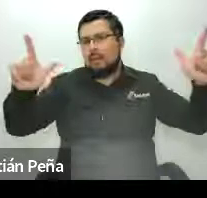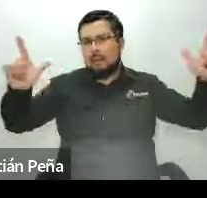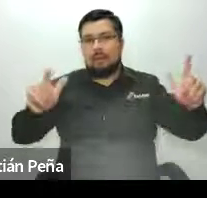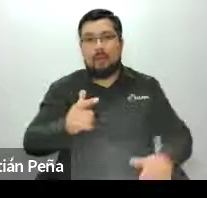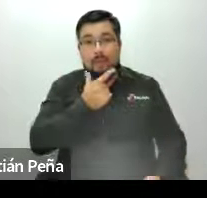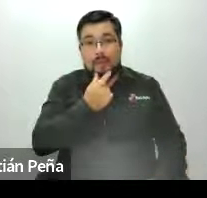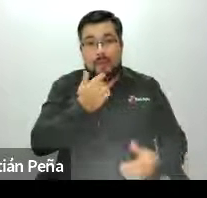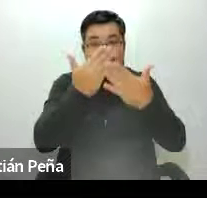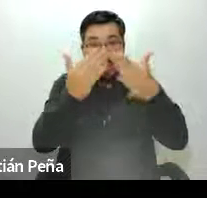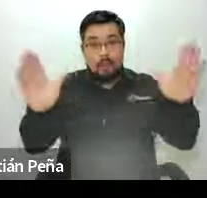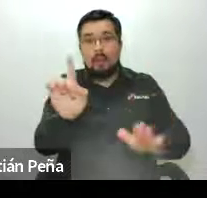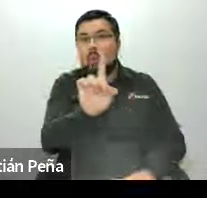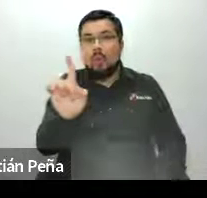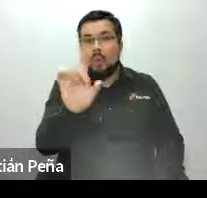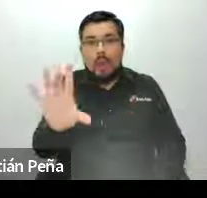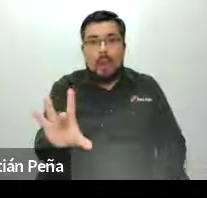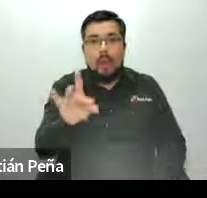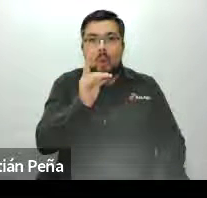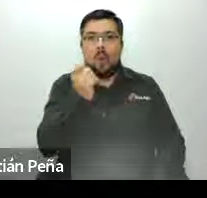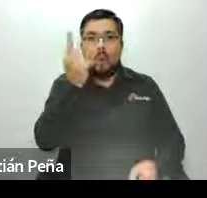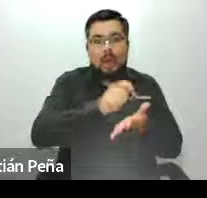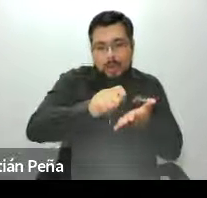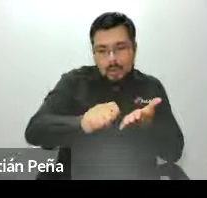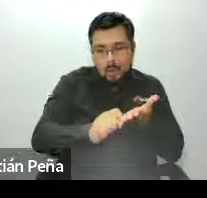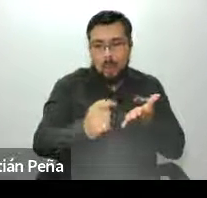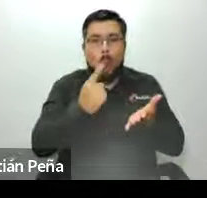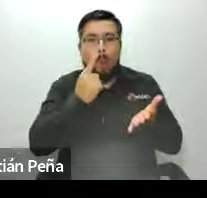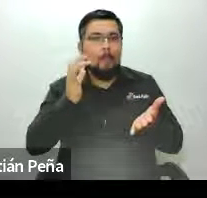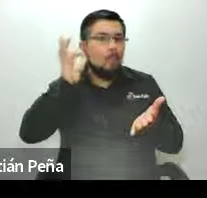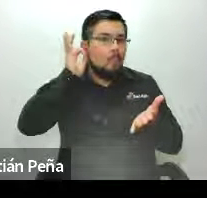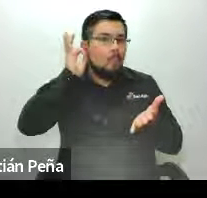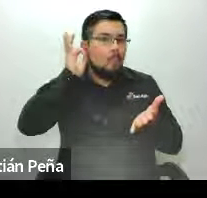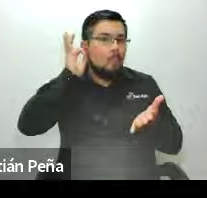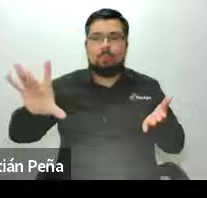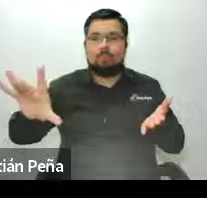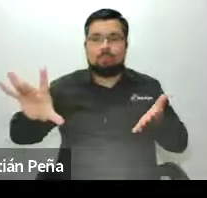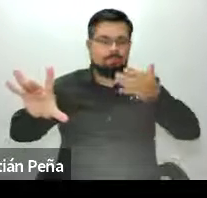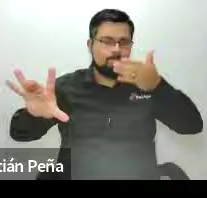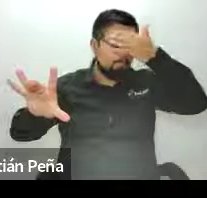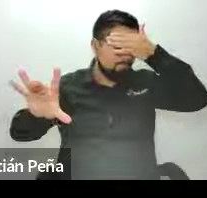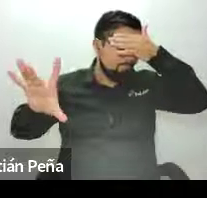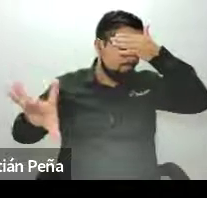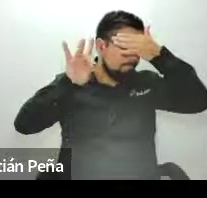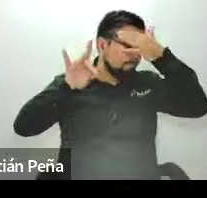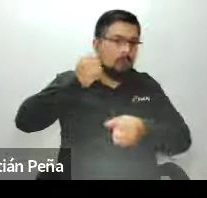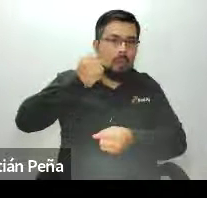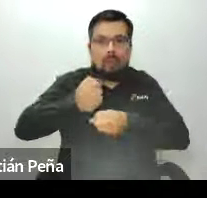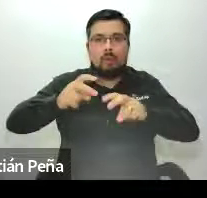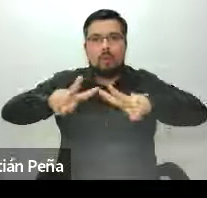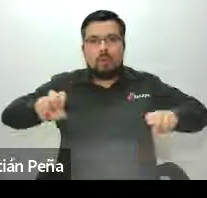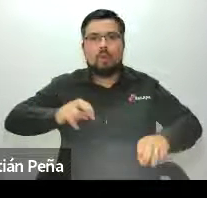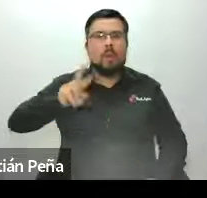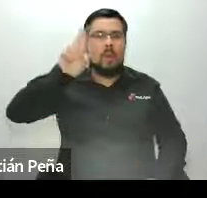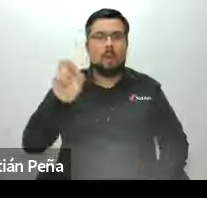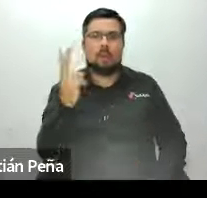libertad de elegir qué escritor o qué escritora era que íbamos a seleccionar para hacer un trabajo de investigación. Y yo me acuerdo cuando estaba en segundo medio que lo único que quería